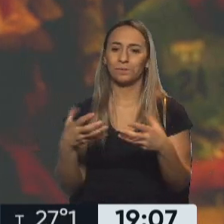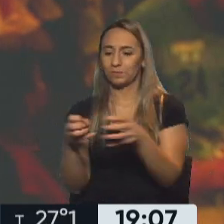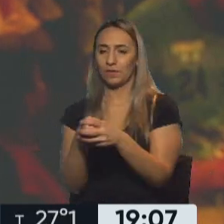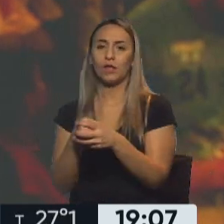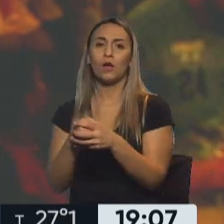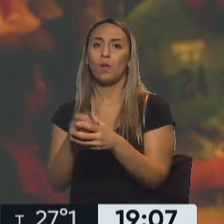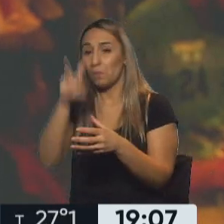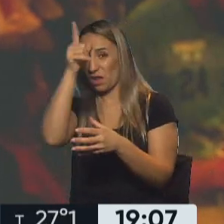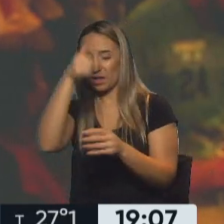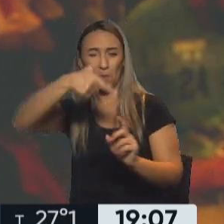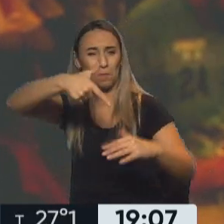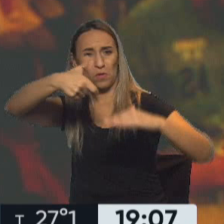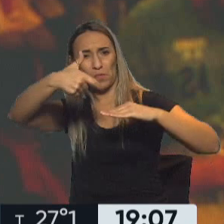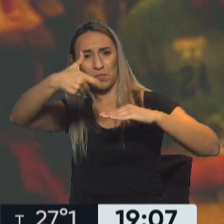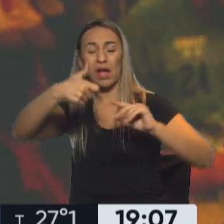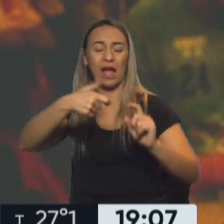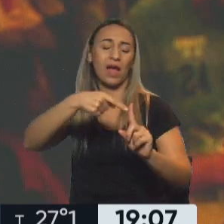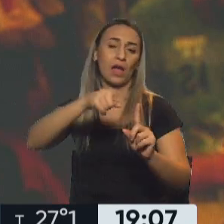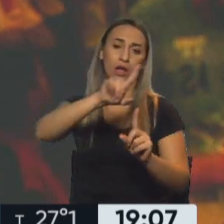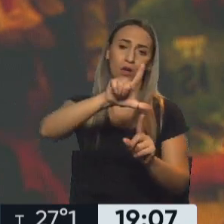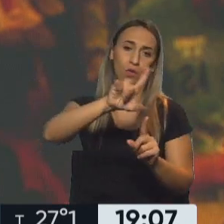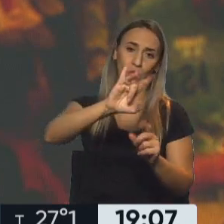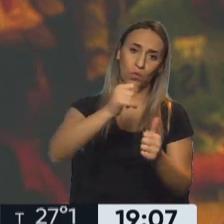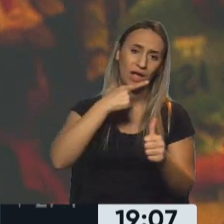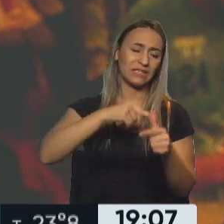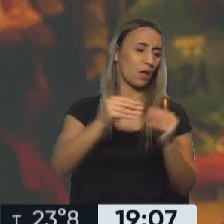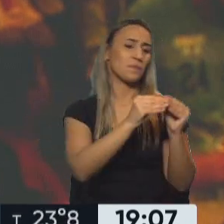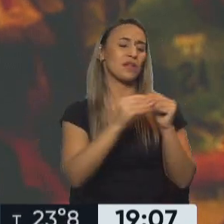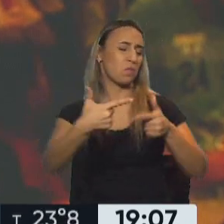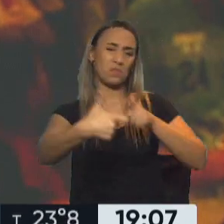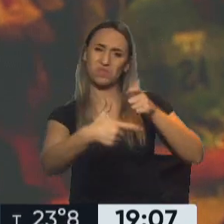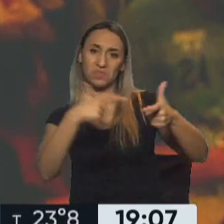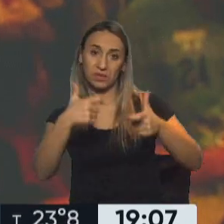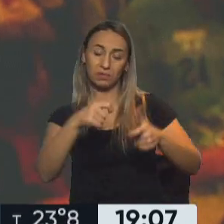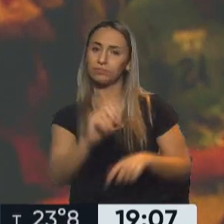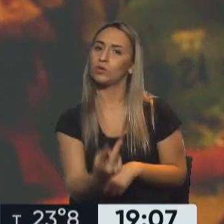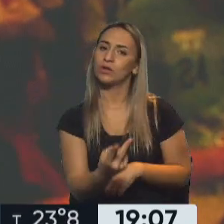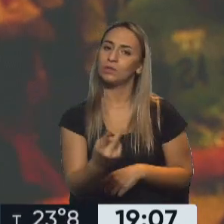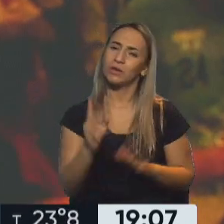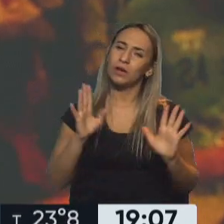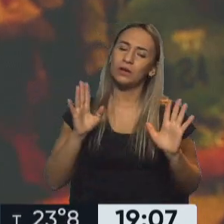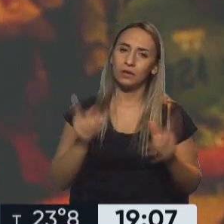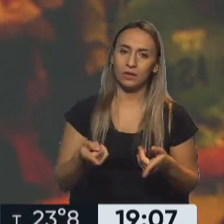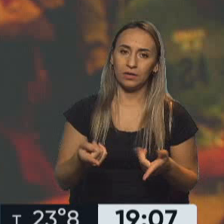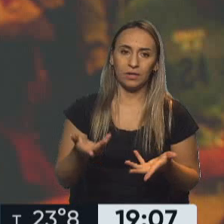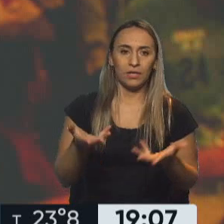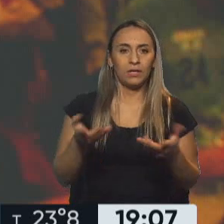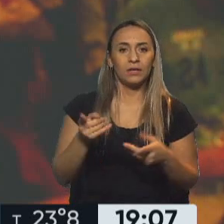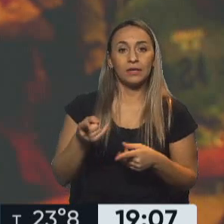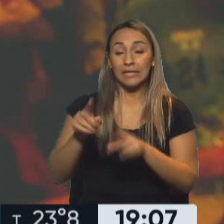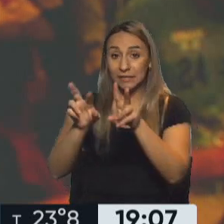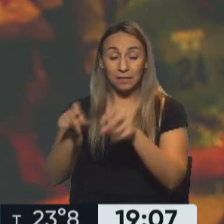policías balearon a Lucas y a sus amigos y allí murió Lucas. Pero por otro lado, está